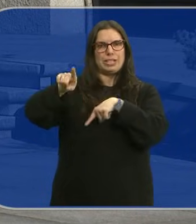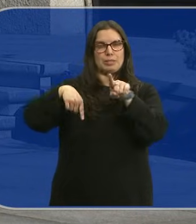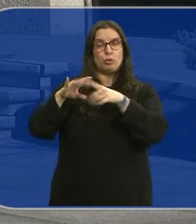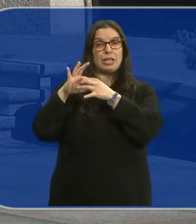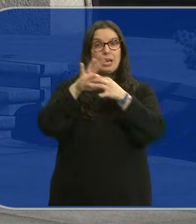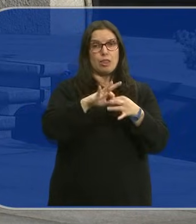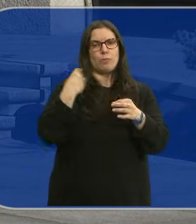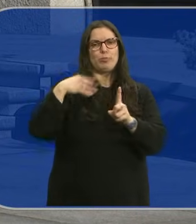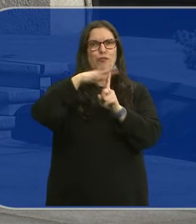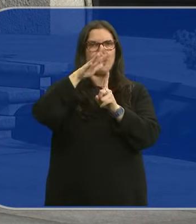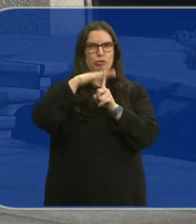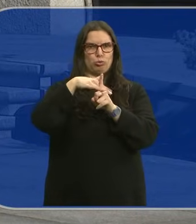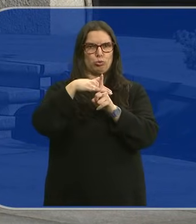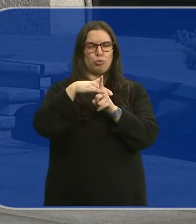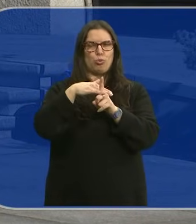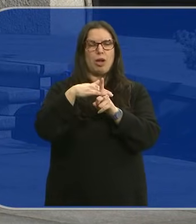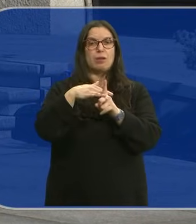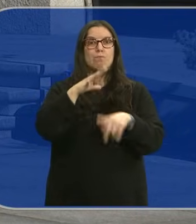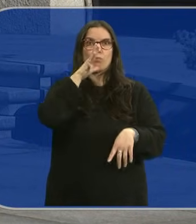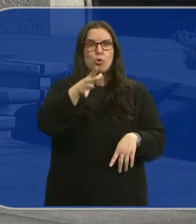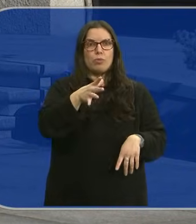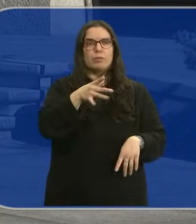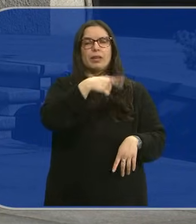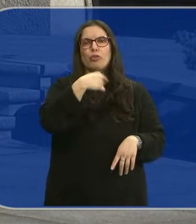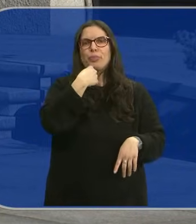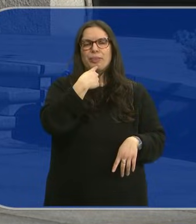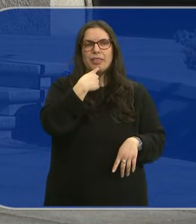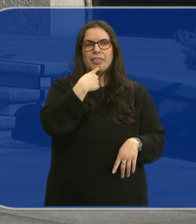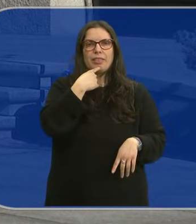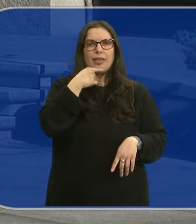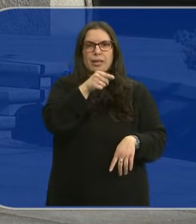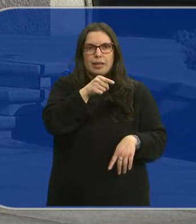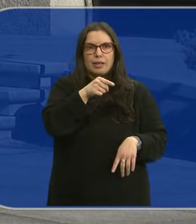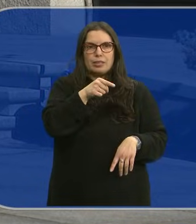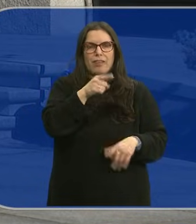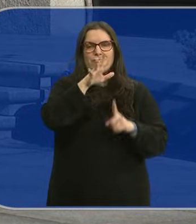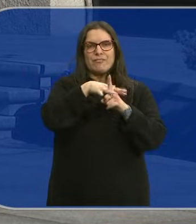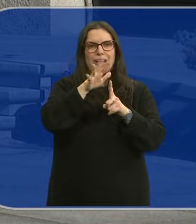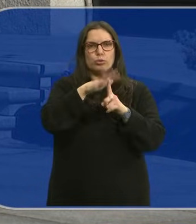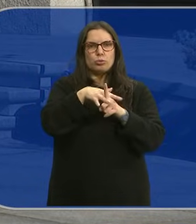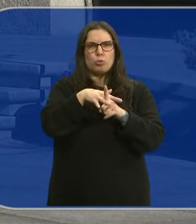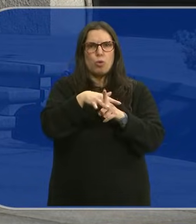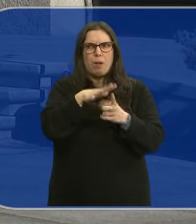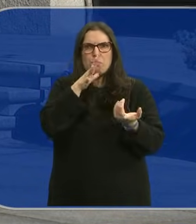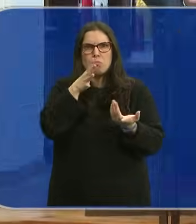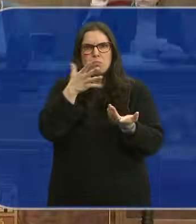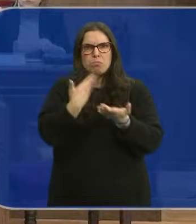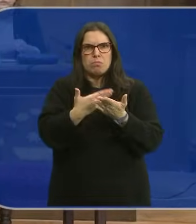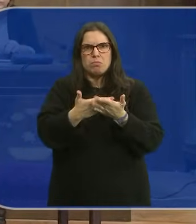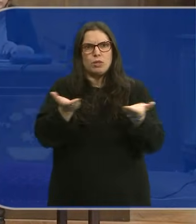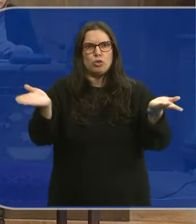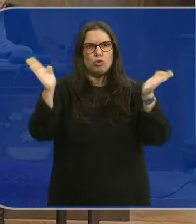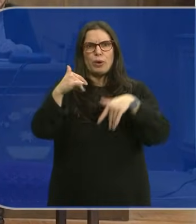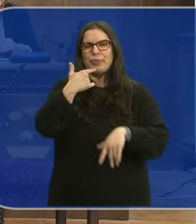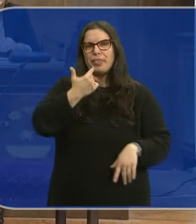relación con esta factura, esta declaración, porque ellos hablan de que es una factura injustificada. Desde el